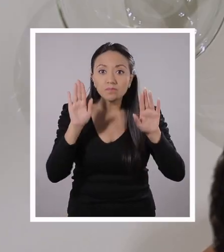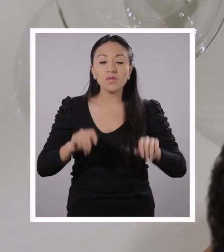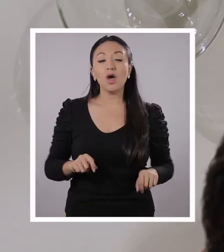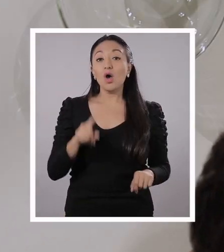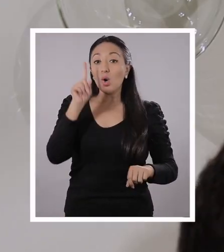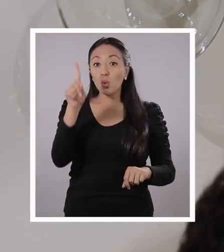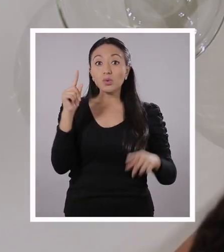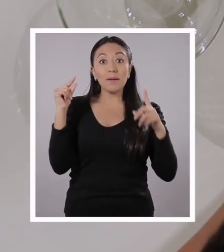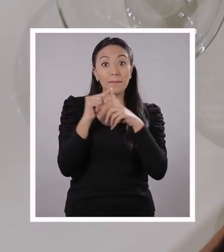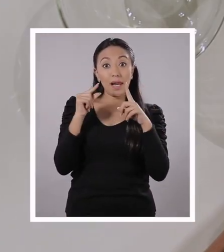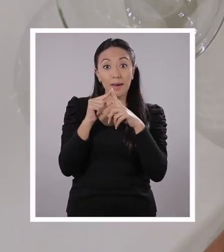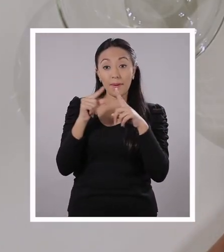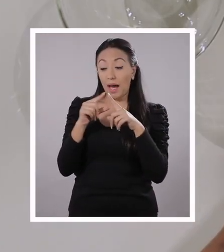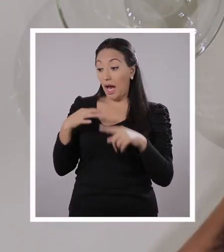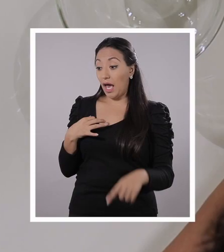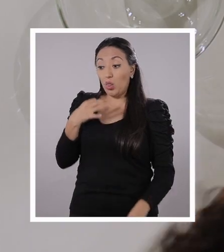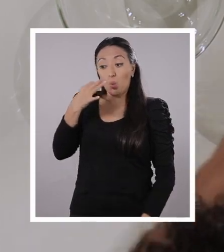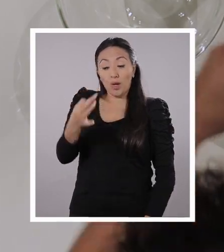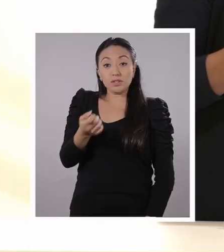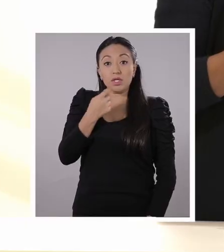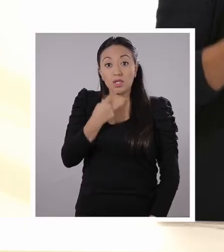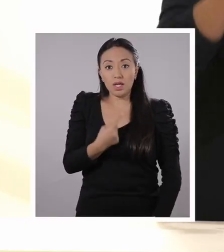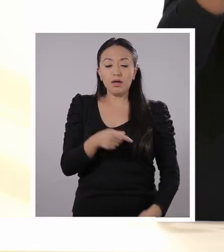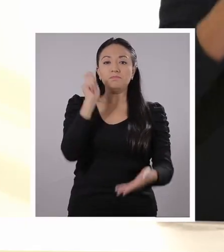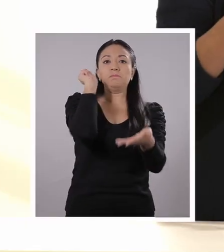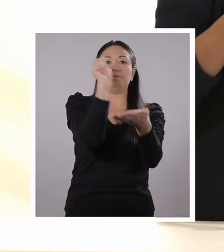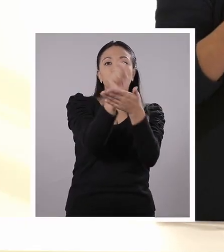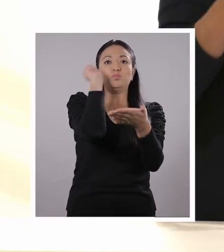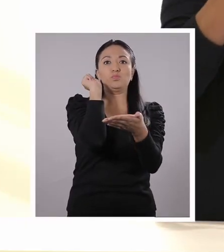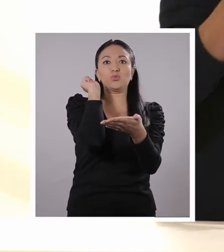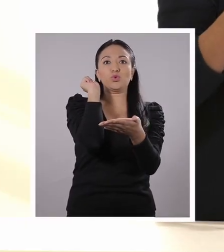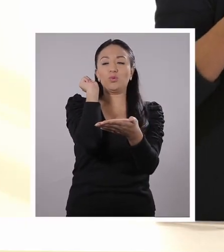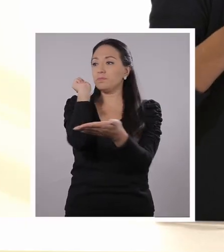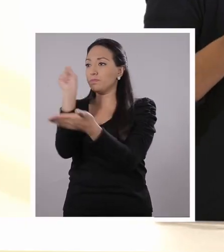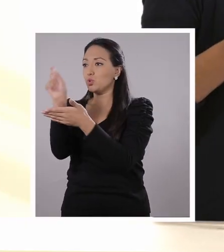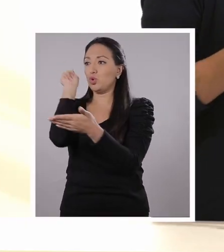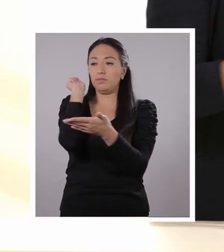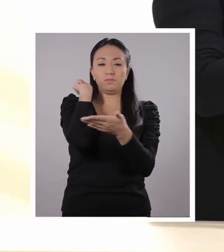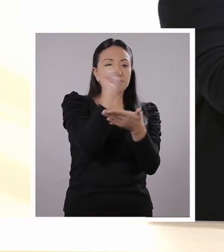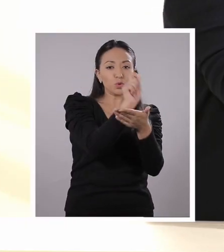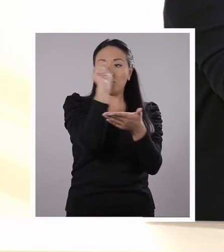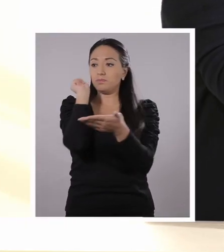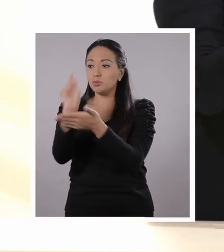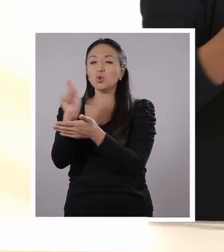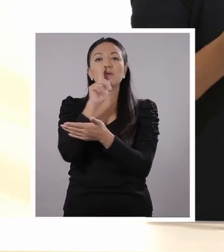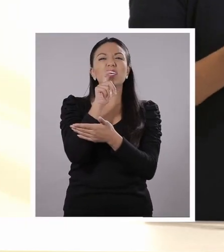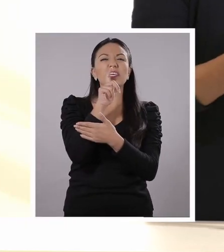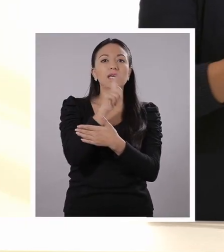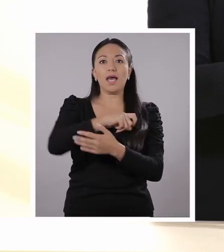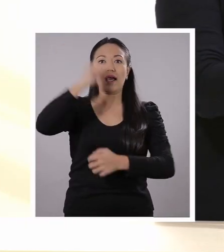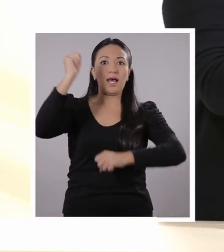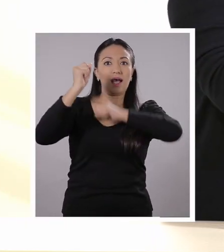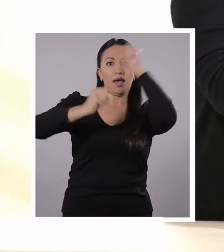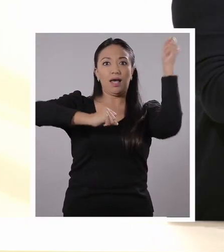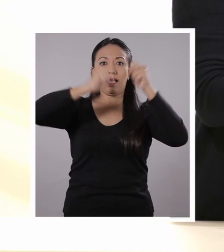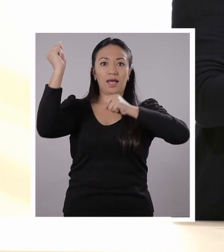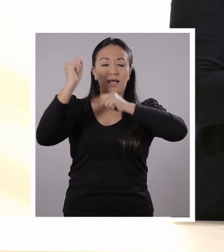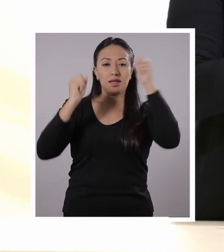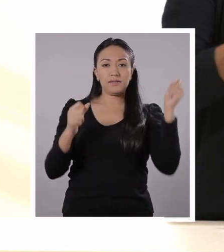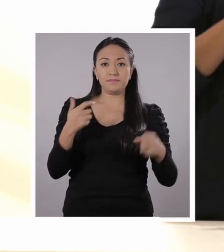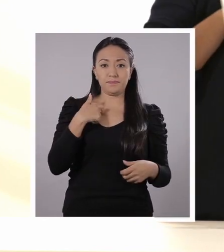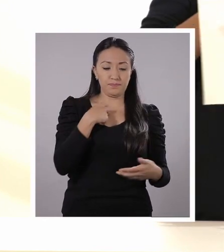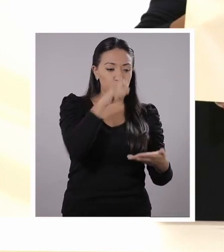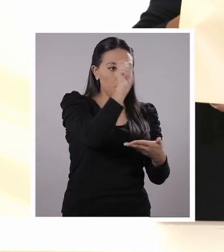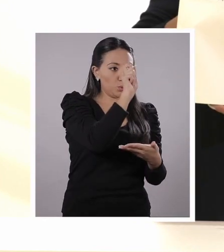¿Ya? Y cada vez que encontremos una palabra de cortesía, vamos a ponernos un punto. ¿Ya? Profe, con otro color. Ya, muy bien. Yo voy a ser la